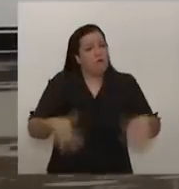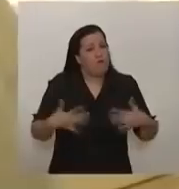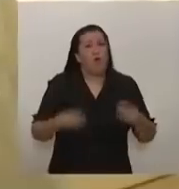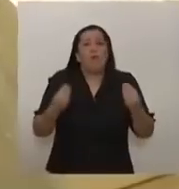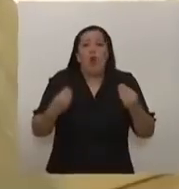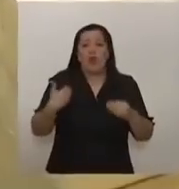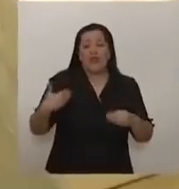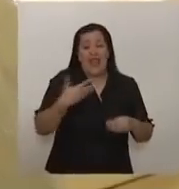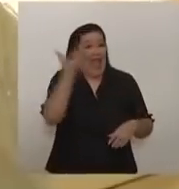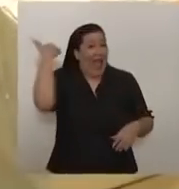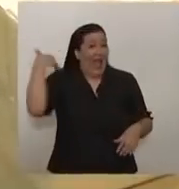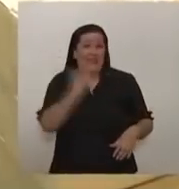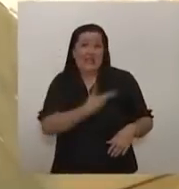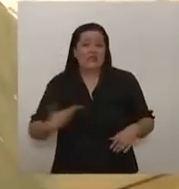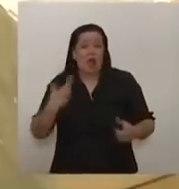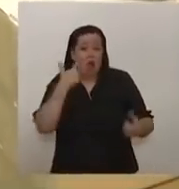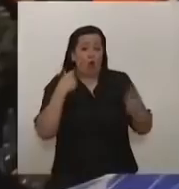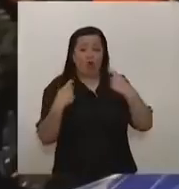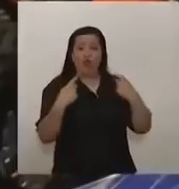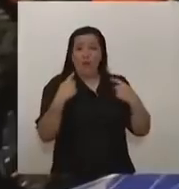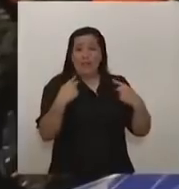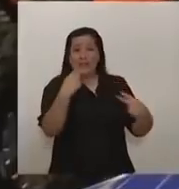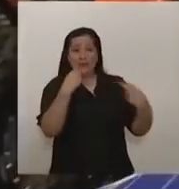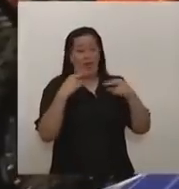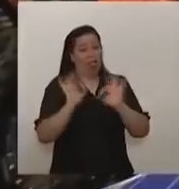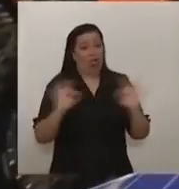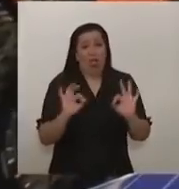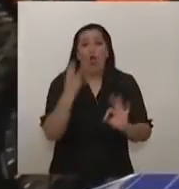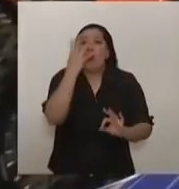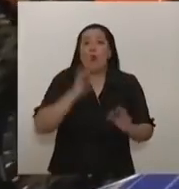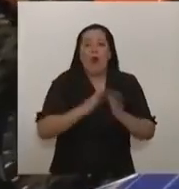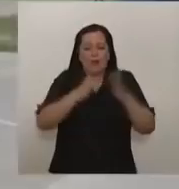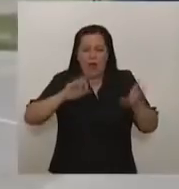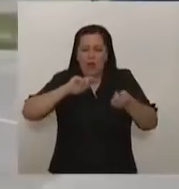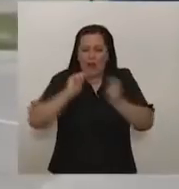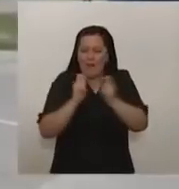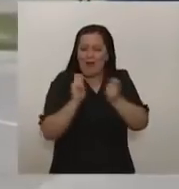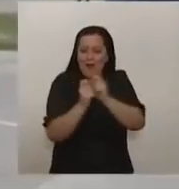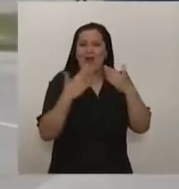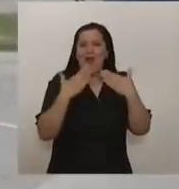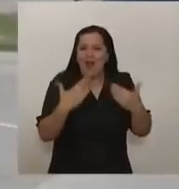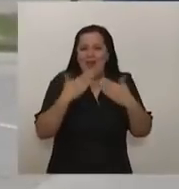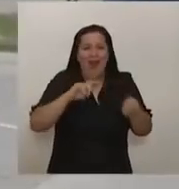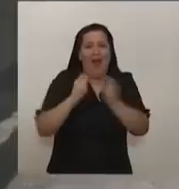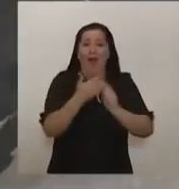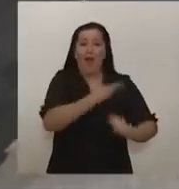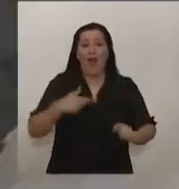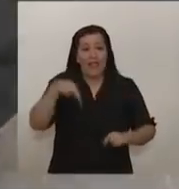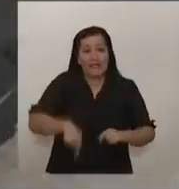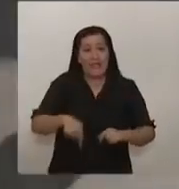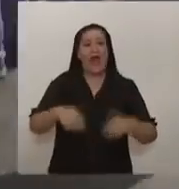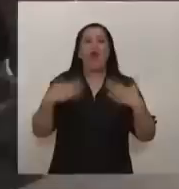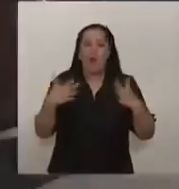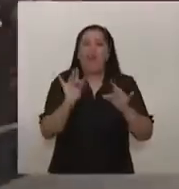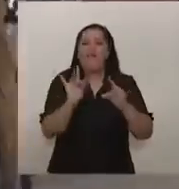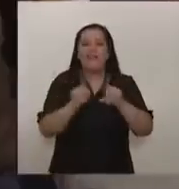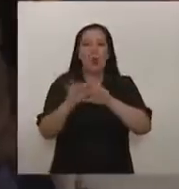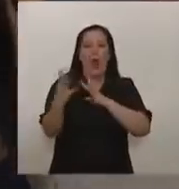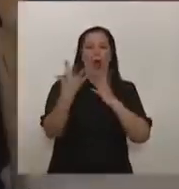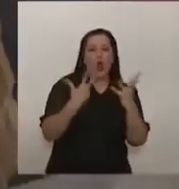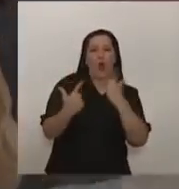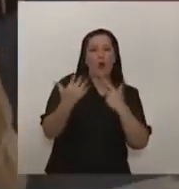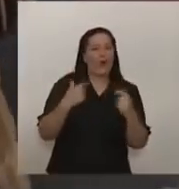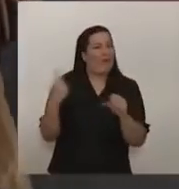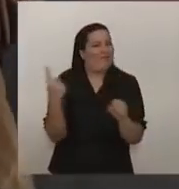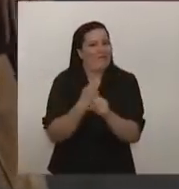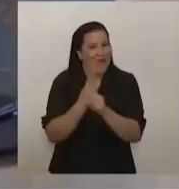teníamos un Estado que no se controlaba a sí mismo. Después de 4 años de reformas, dejamos un Estado en el que es mucho más difícil robar la plata de